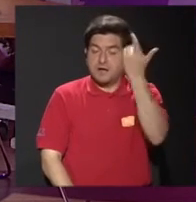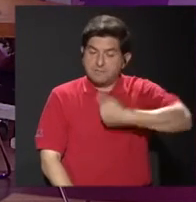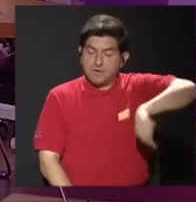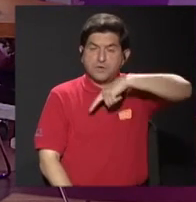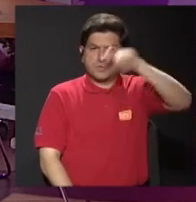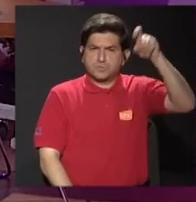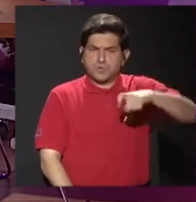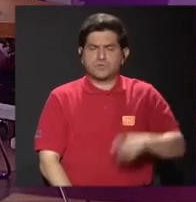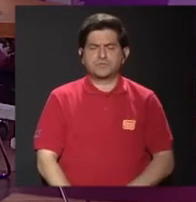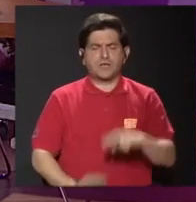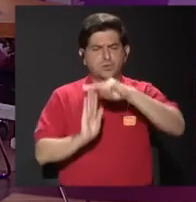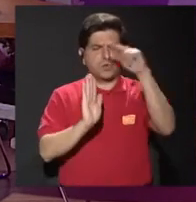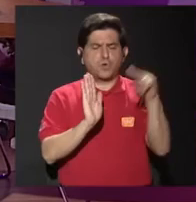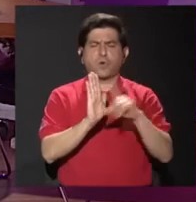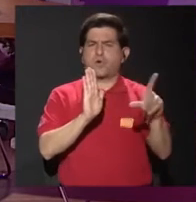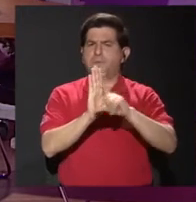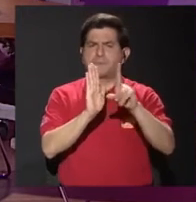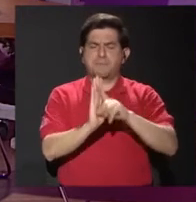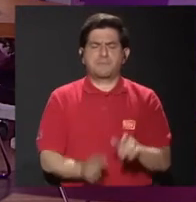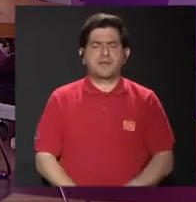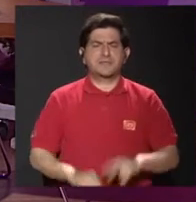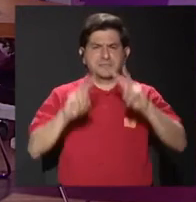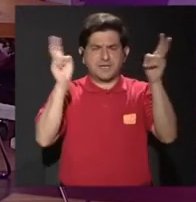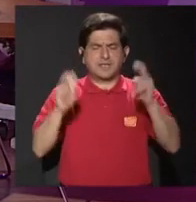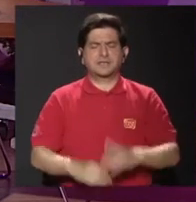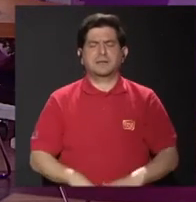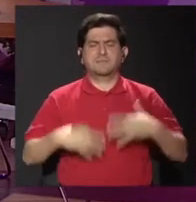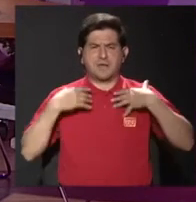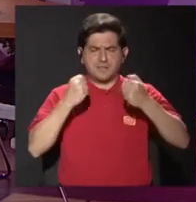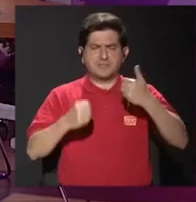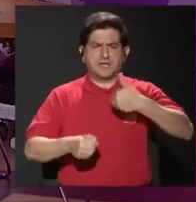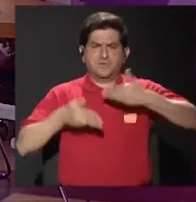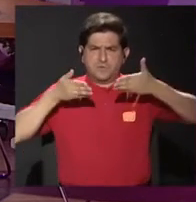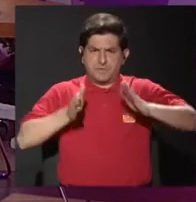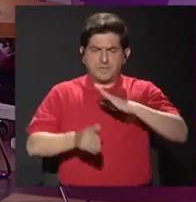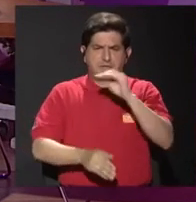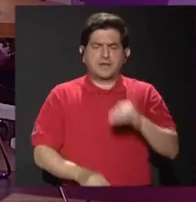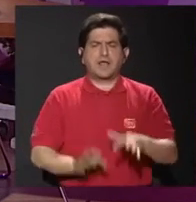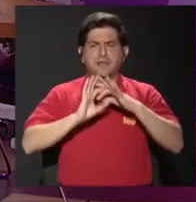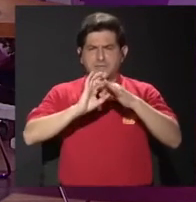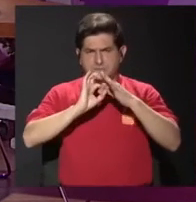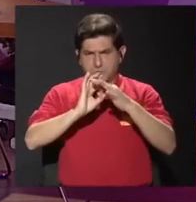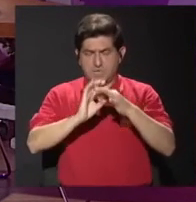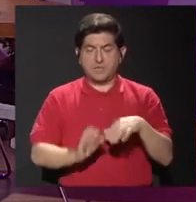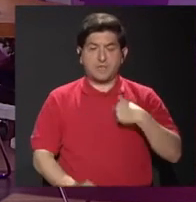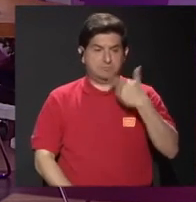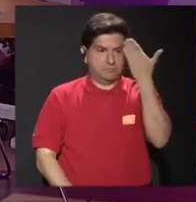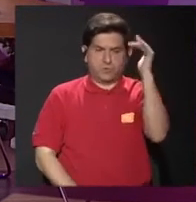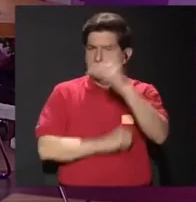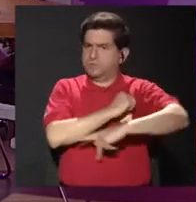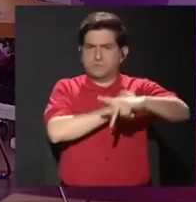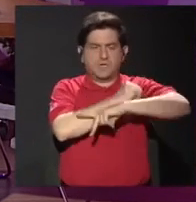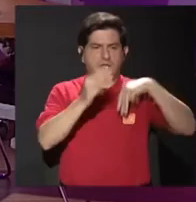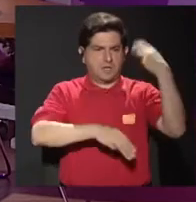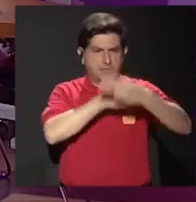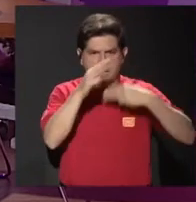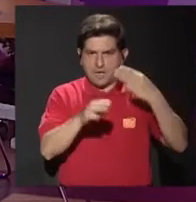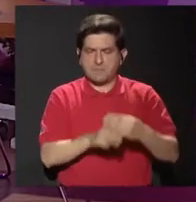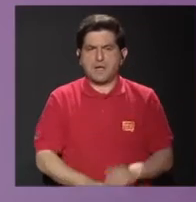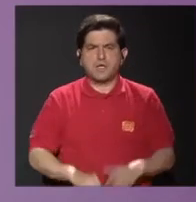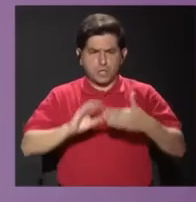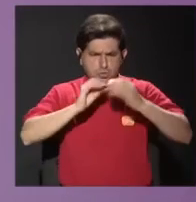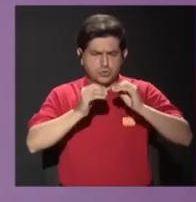necesitamos un marco regulatorio en materia de salud sexual y salud reproductiva no conozco ningún país del mundo que haya alcanzado